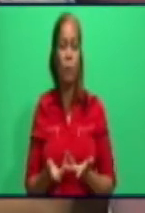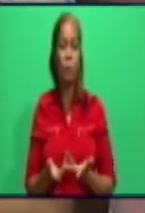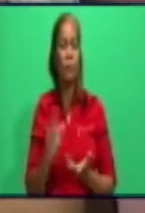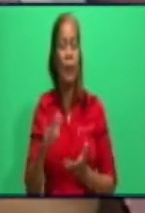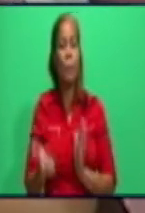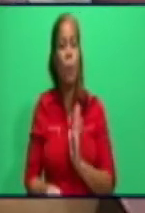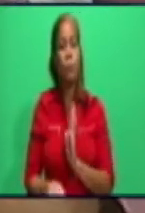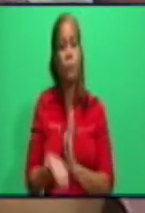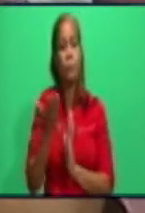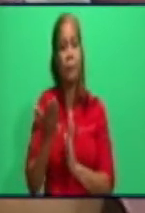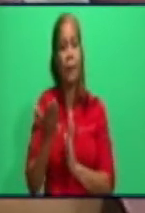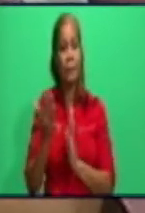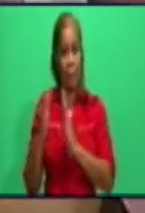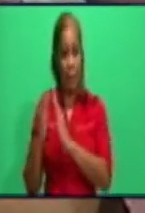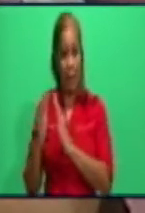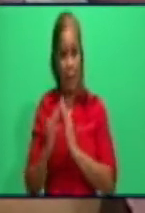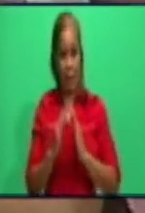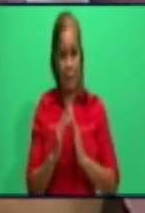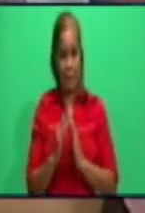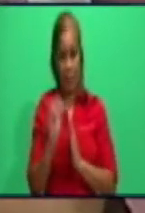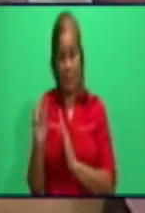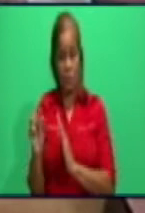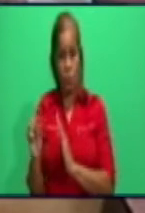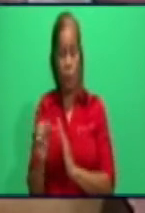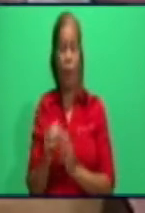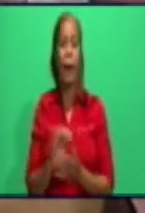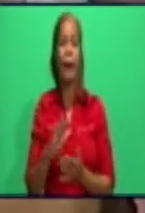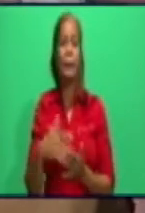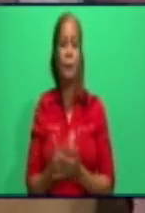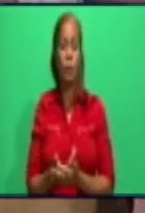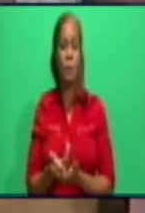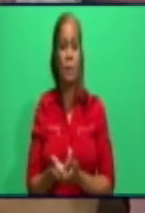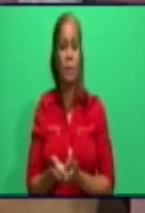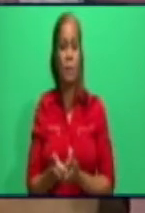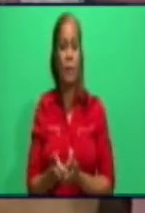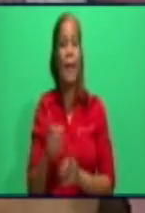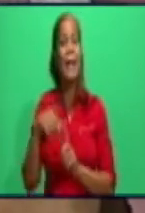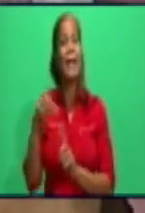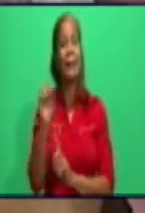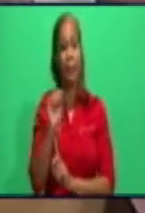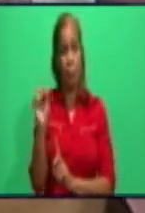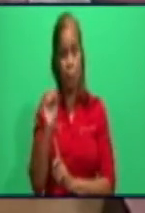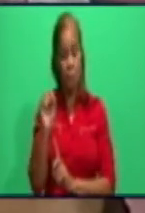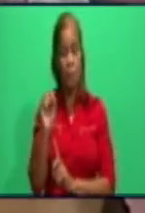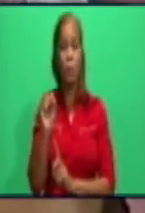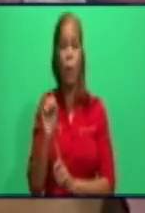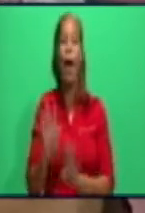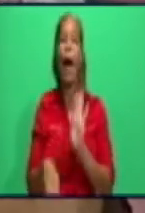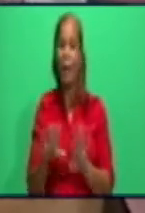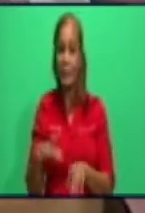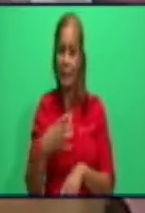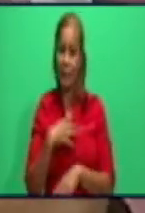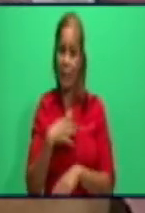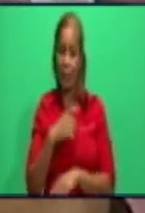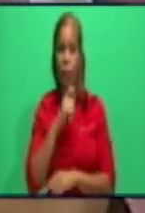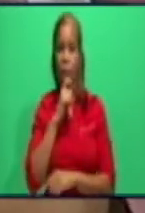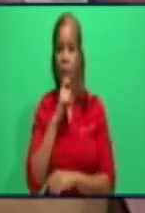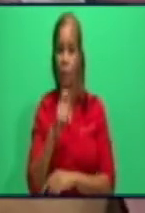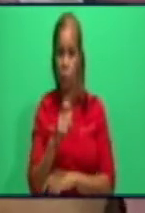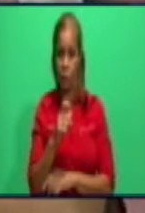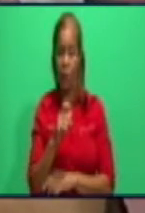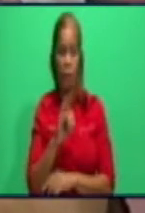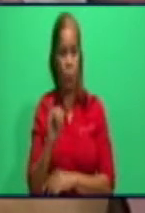médicas, porque al limitar la ciudad en la transportación, también se ven afectados el alta médica y la